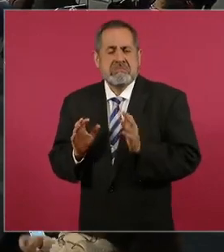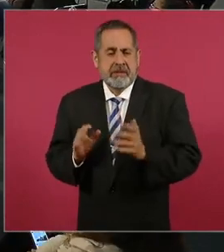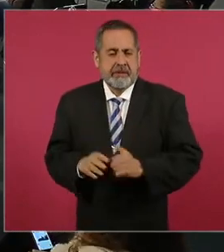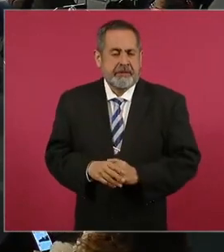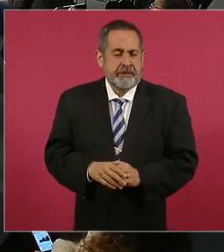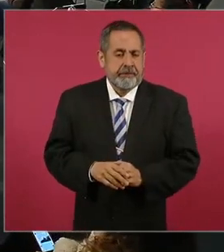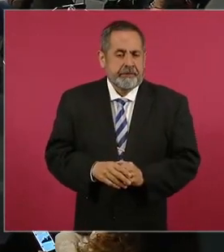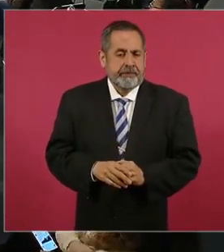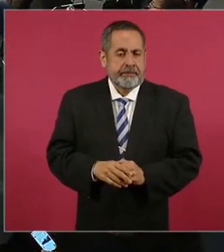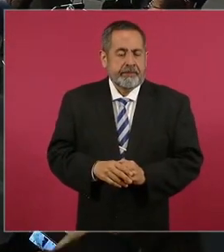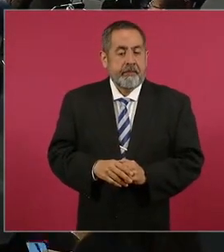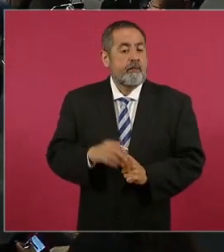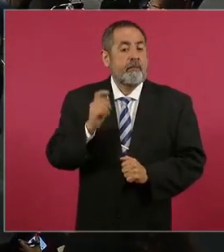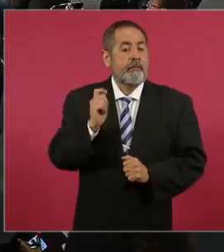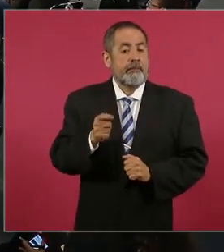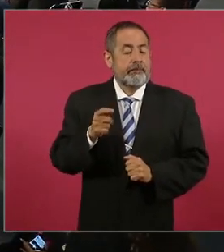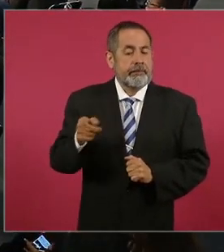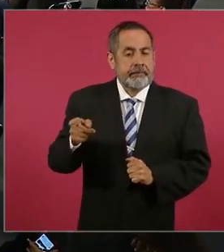se tenga